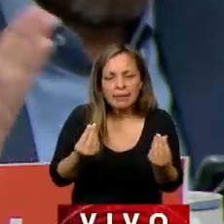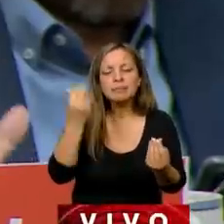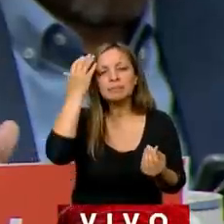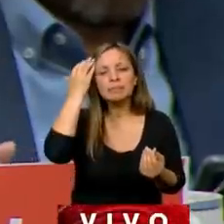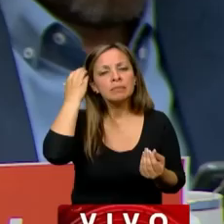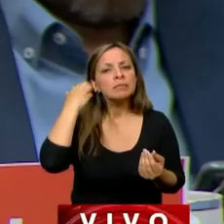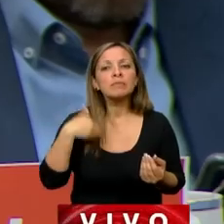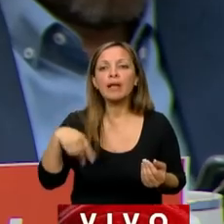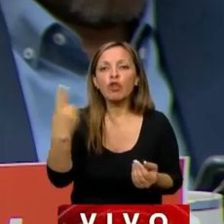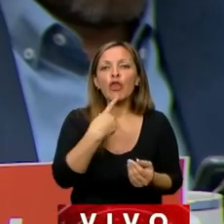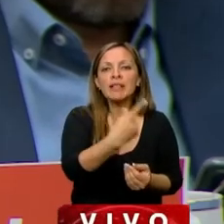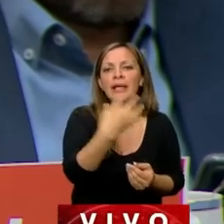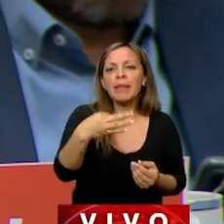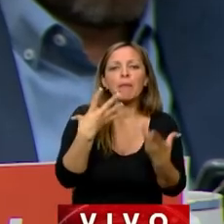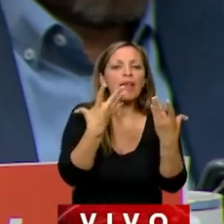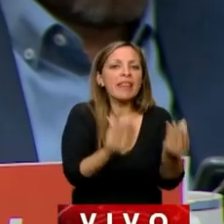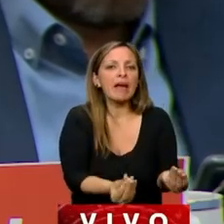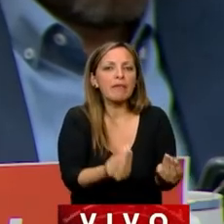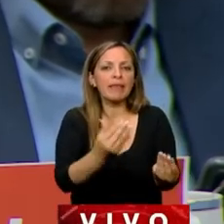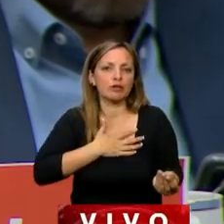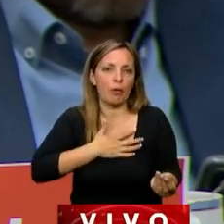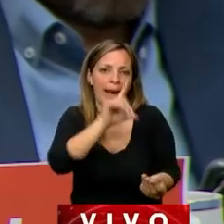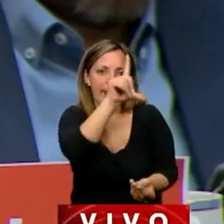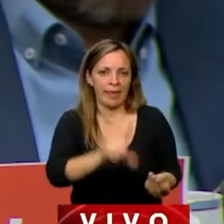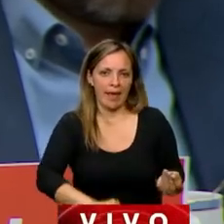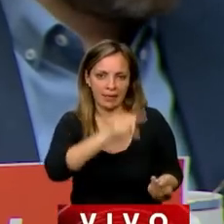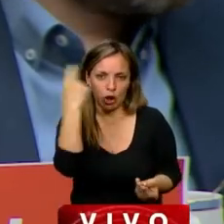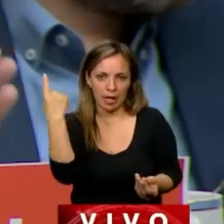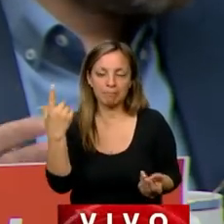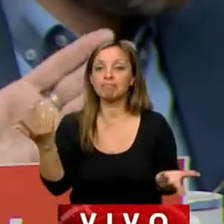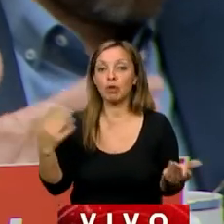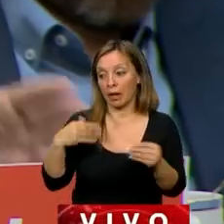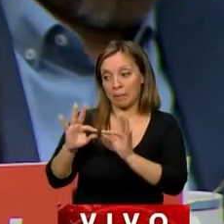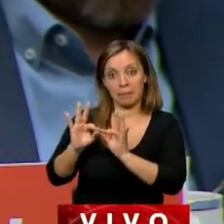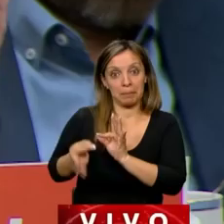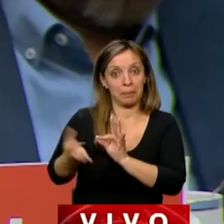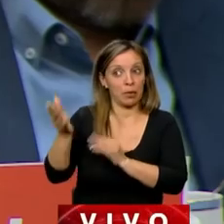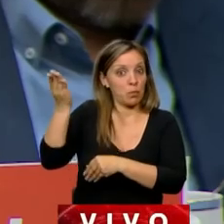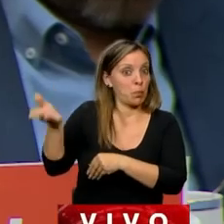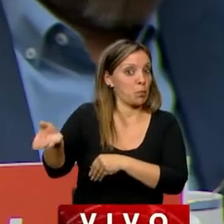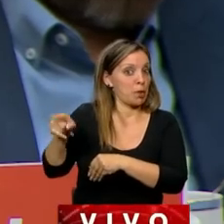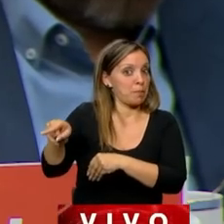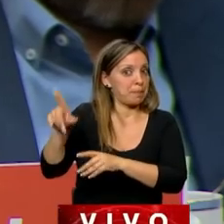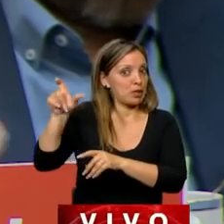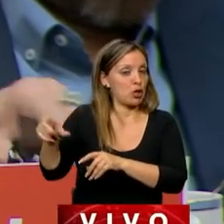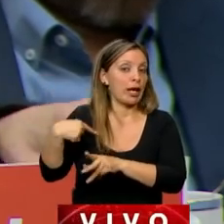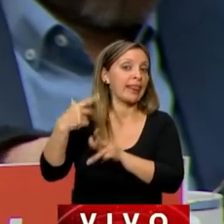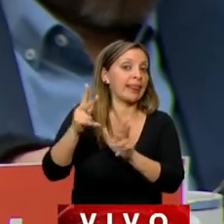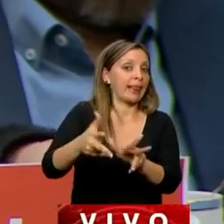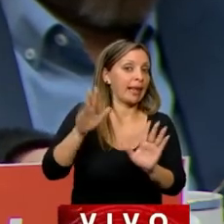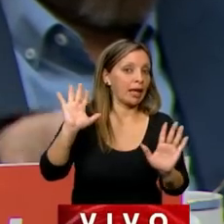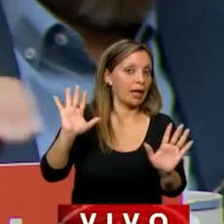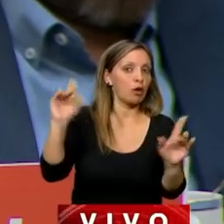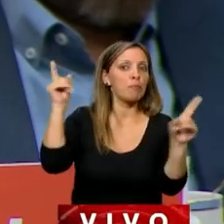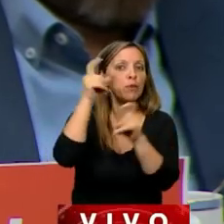acá se dice que hay que defender la soberanía nacional. Bueno, acá, cerquita de mi banca, alguien acaba de decir que el problema